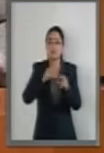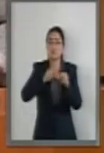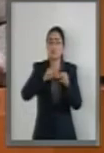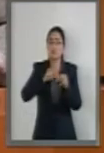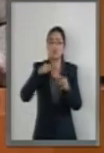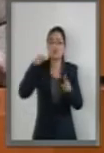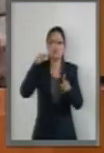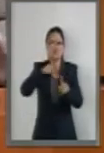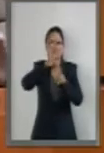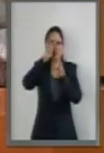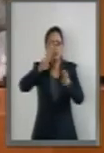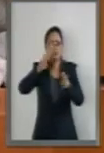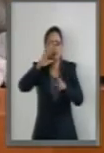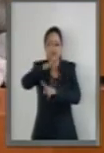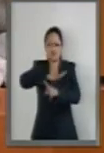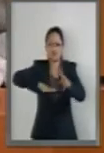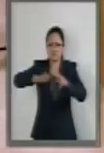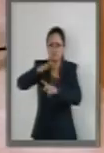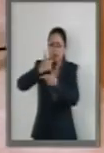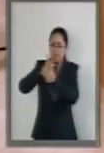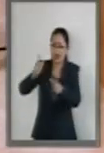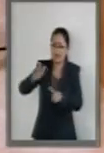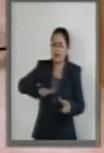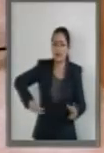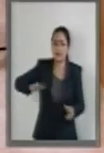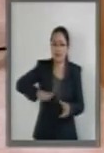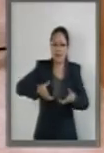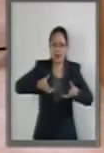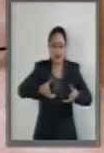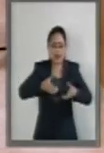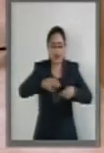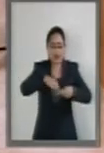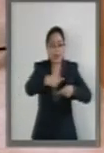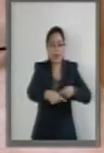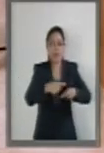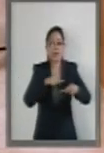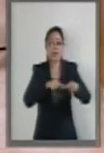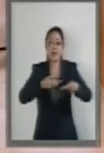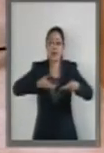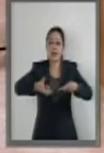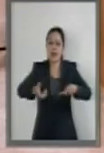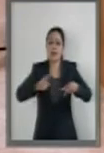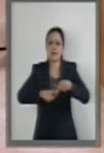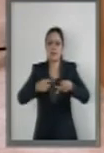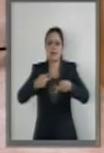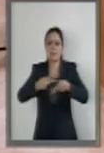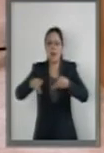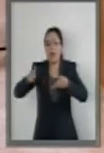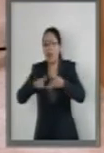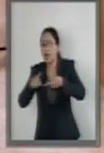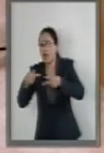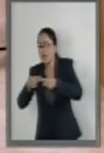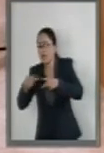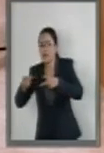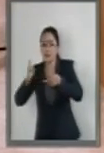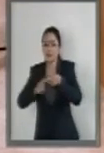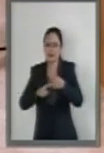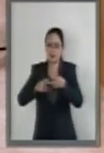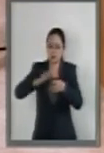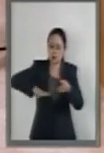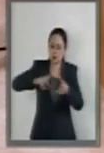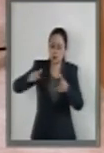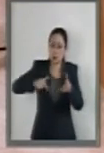tema del espacio público. Las banquetas, las vialidades, los parques, las áreas